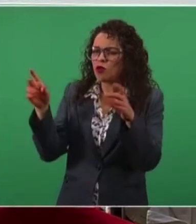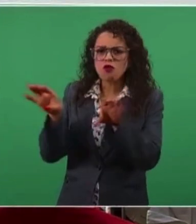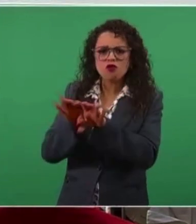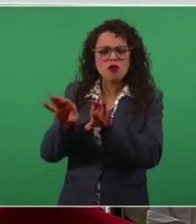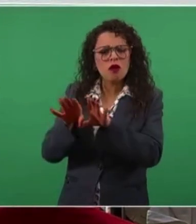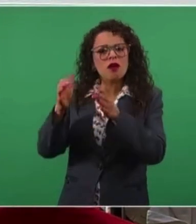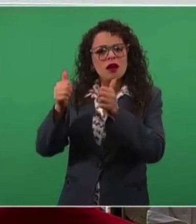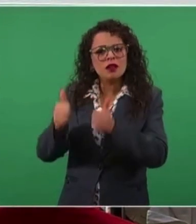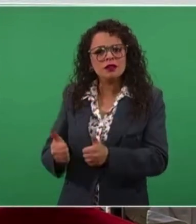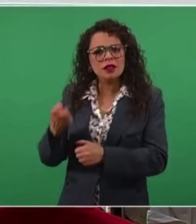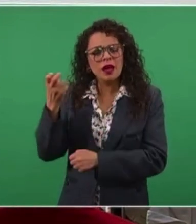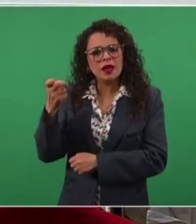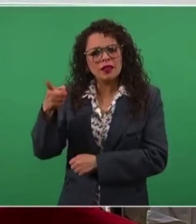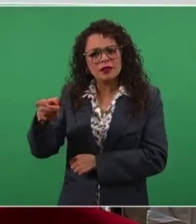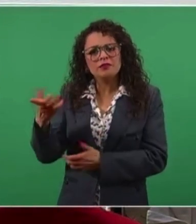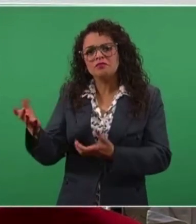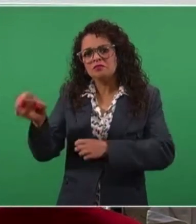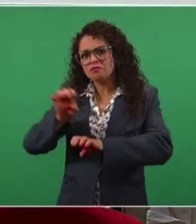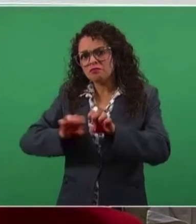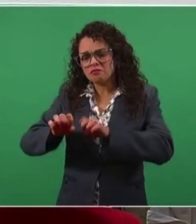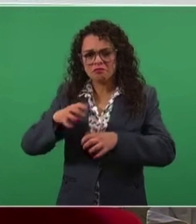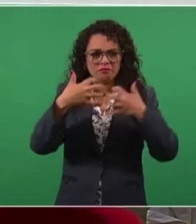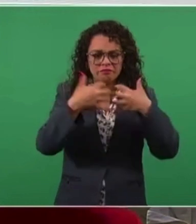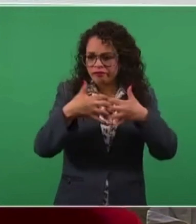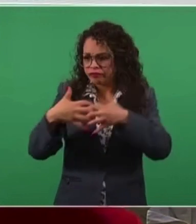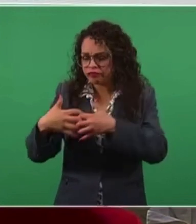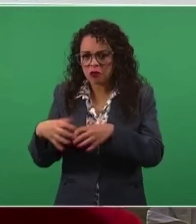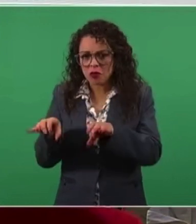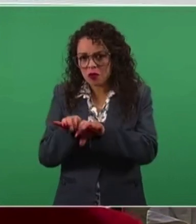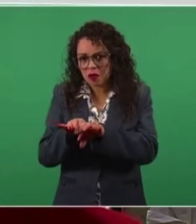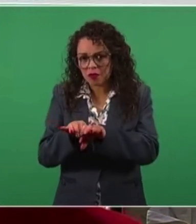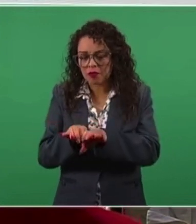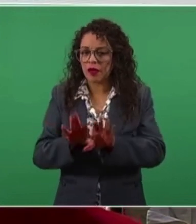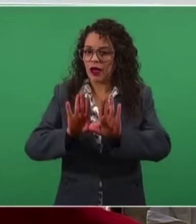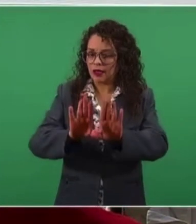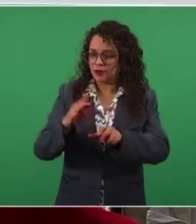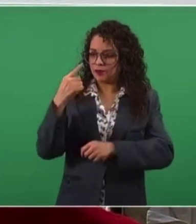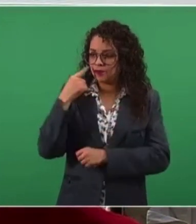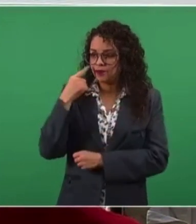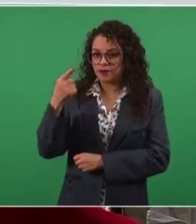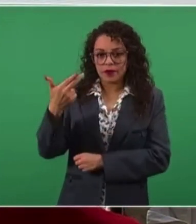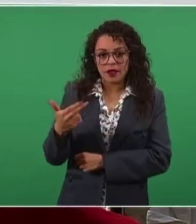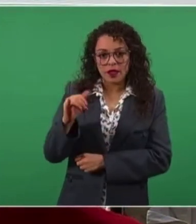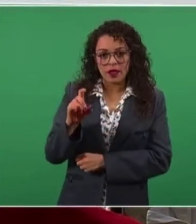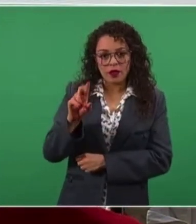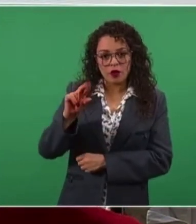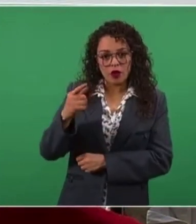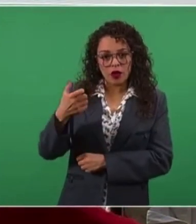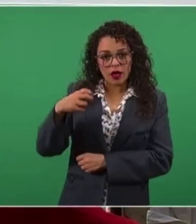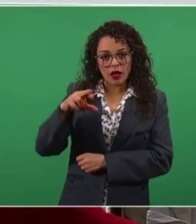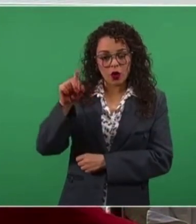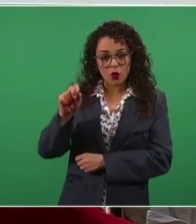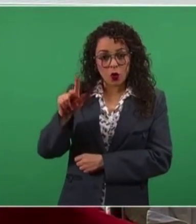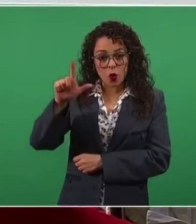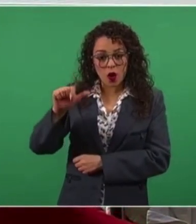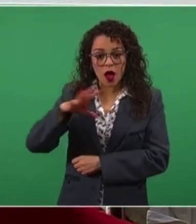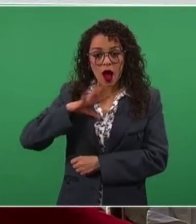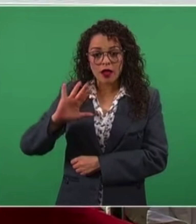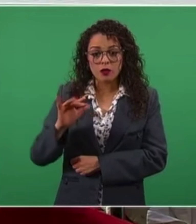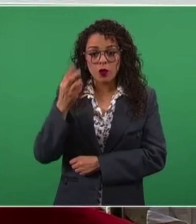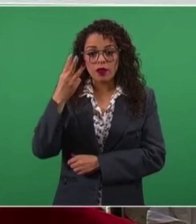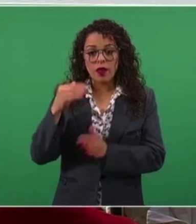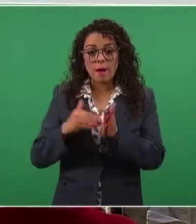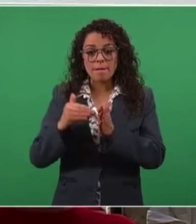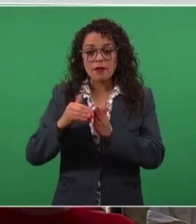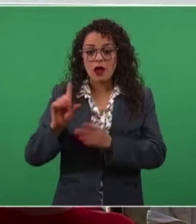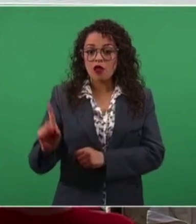Pemex recibió por la planta de hidrógeno de Tula 53 millones